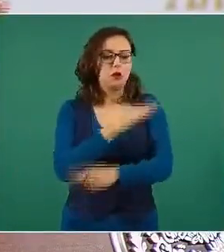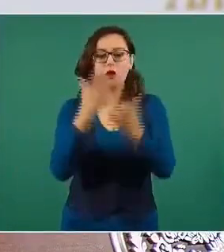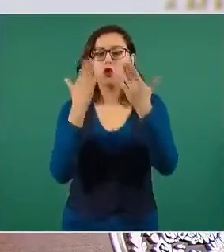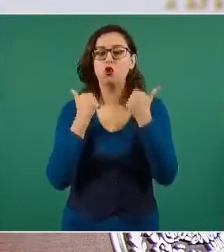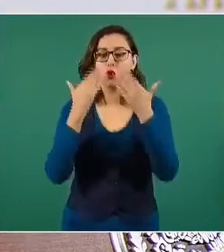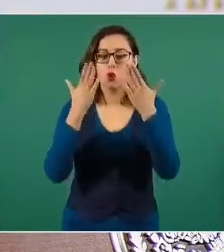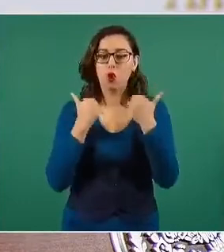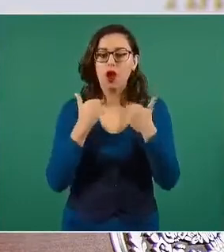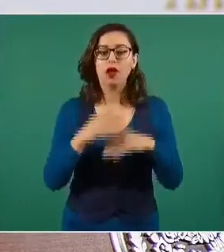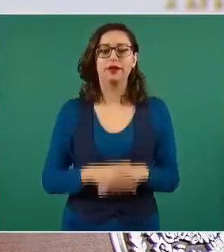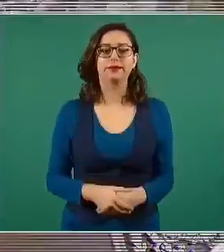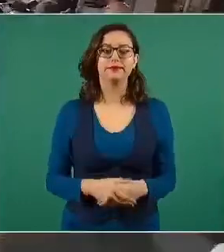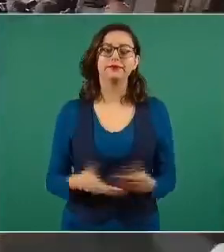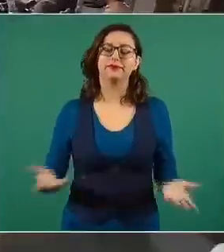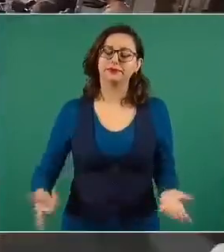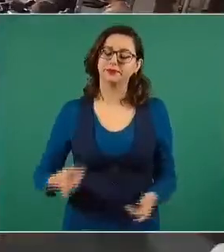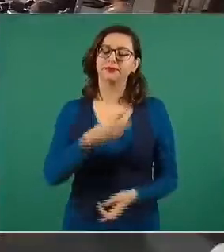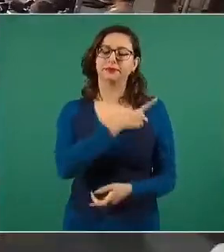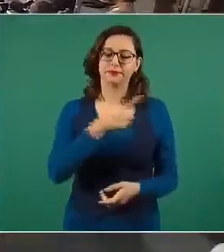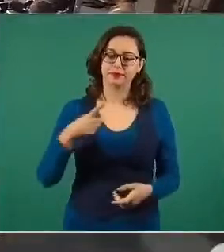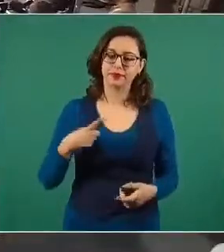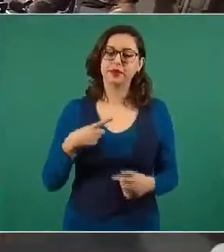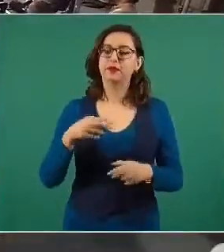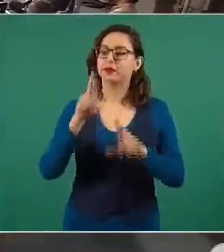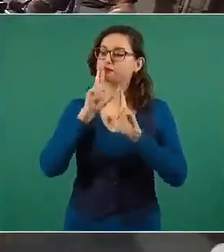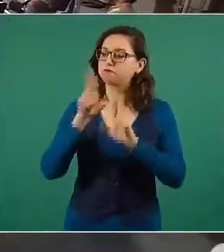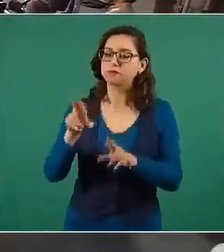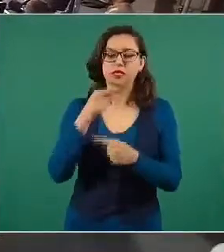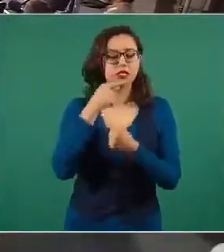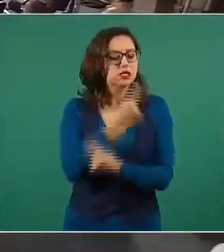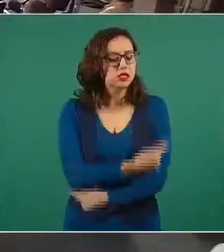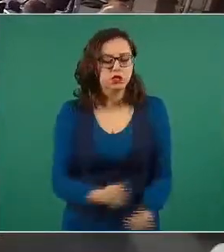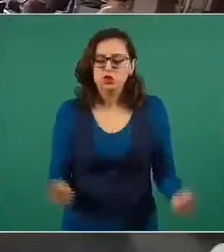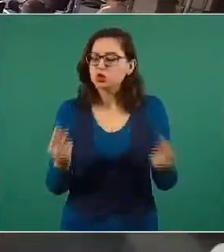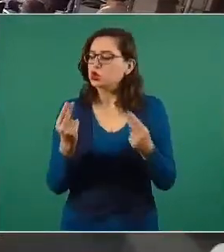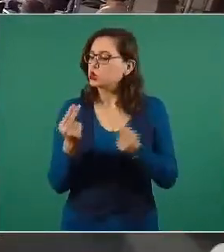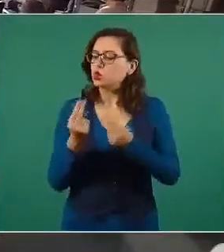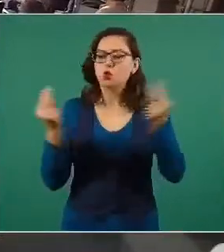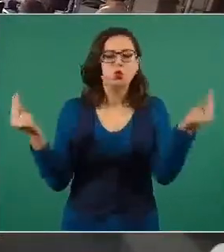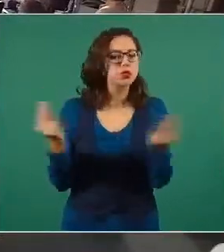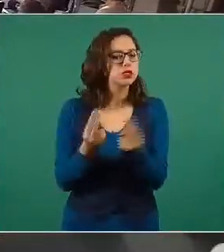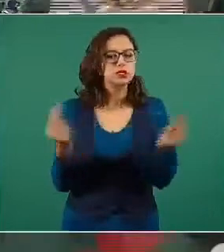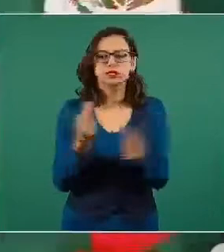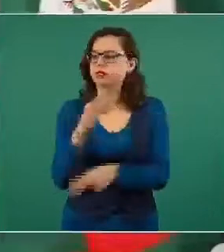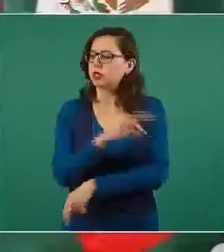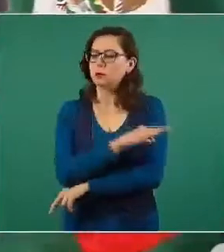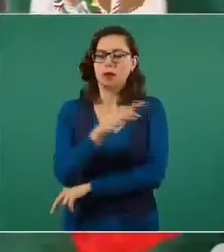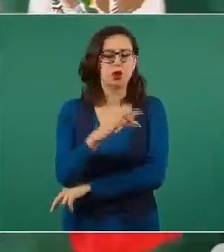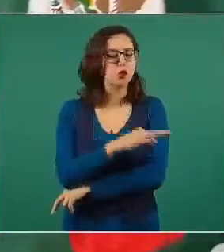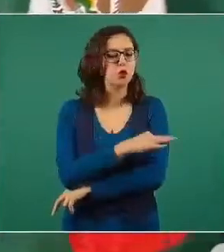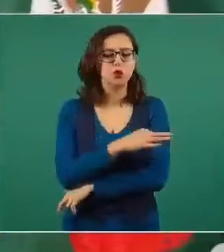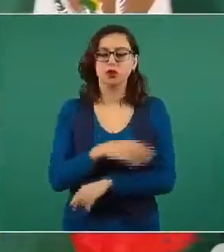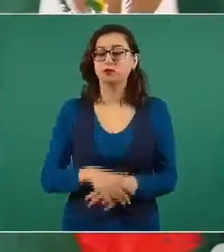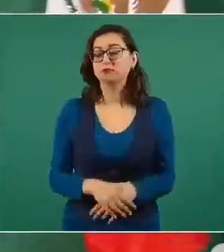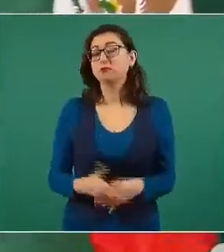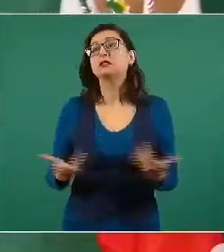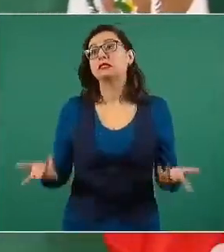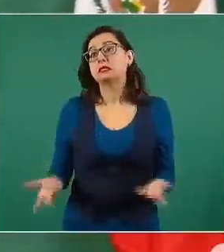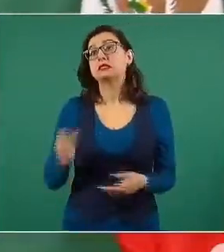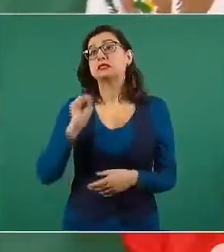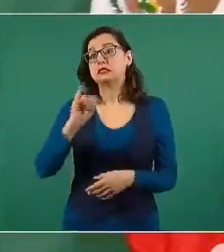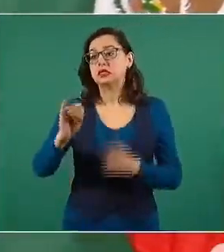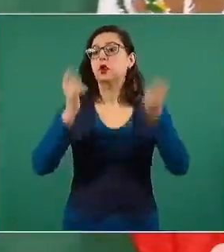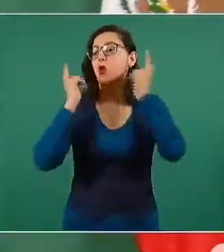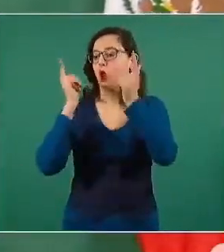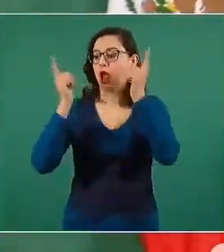Hay que contestar eso. O sea, no se requiere la vacuna. Lo ideal sería que todos nos vacunáramos, hasta